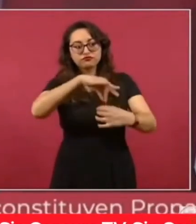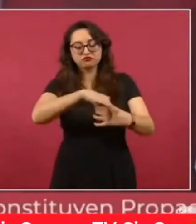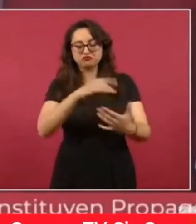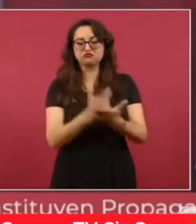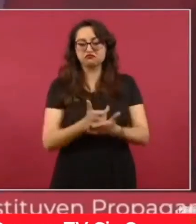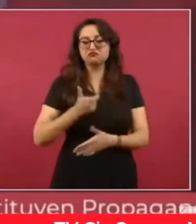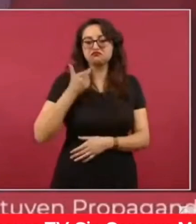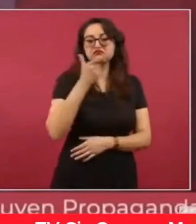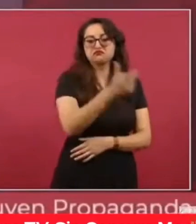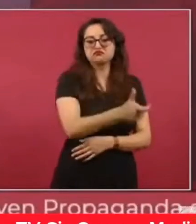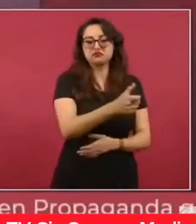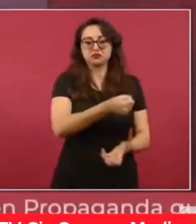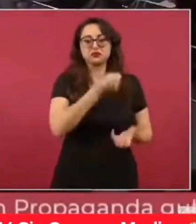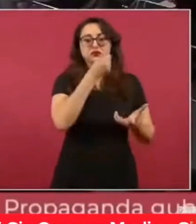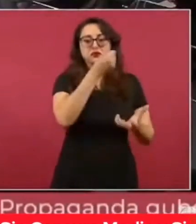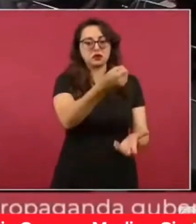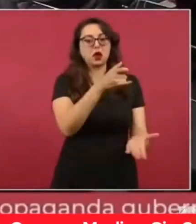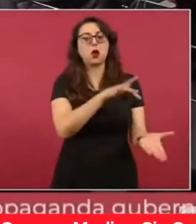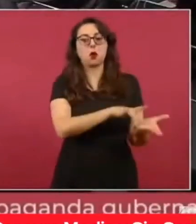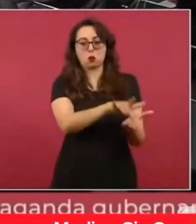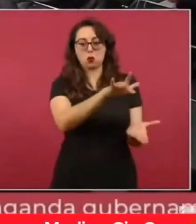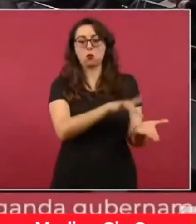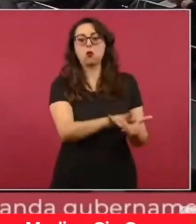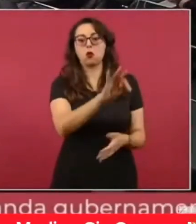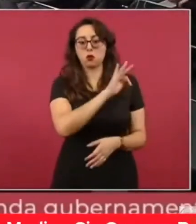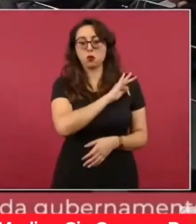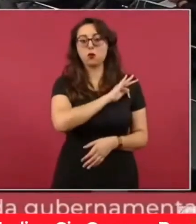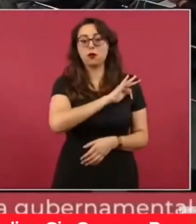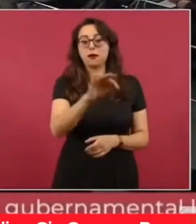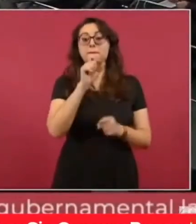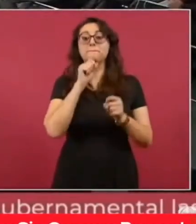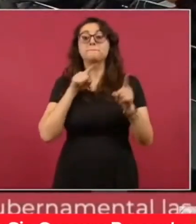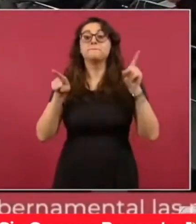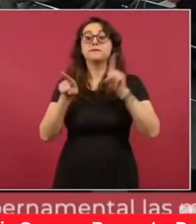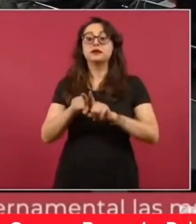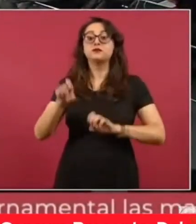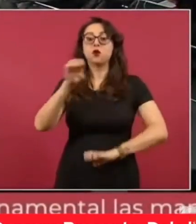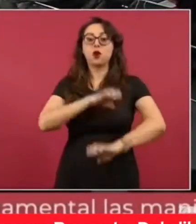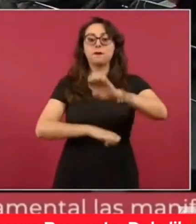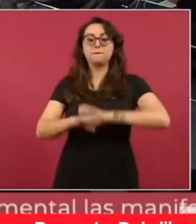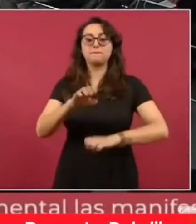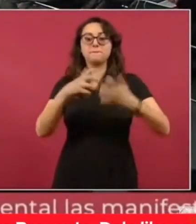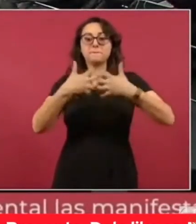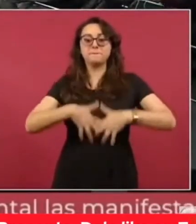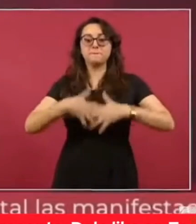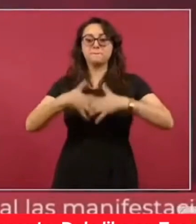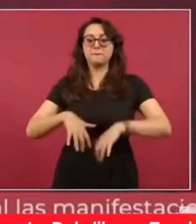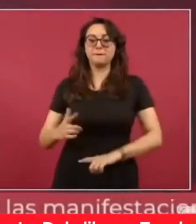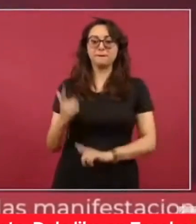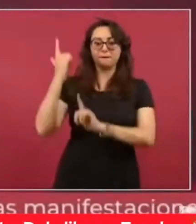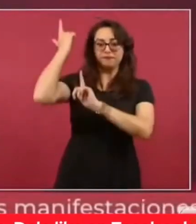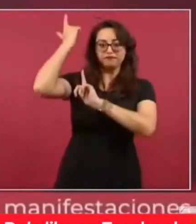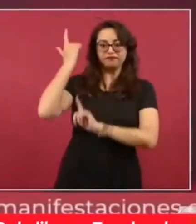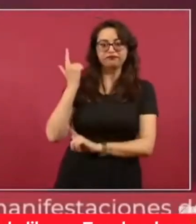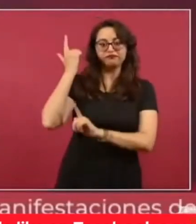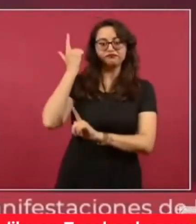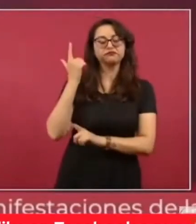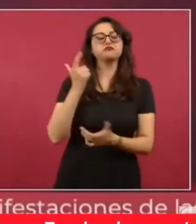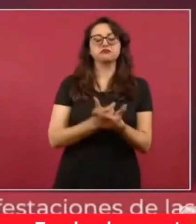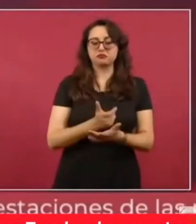hasta la industria bélica los que producen armas